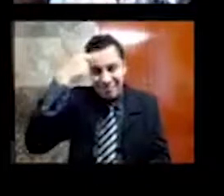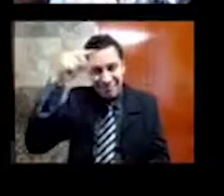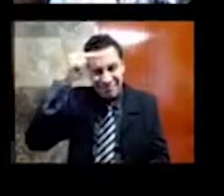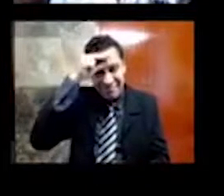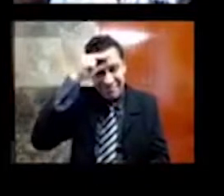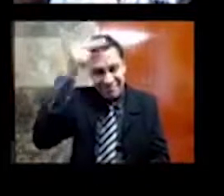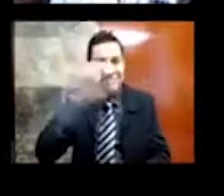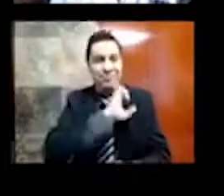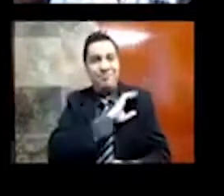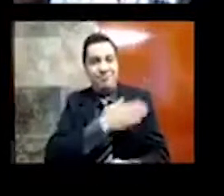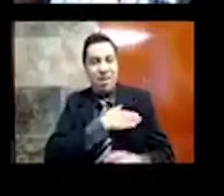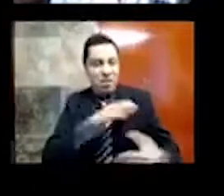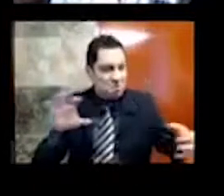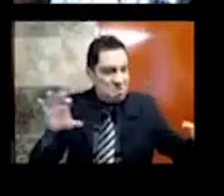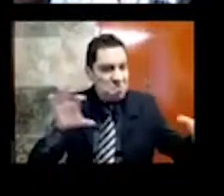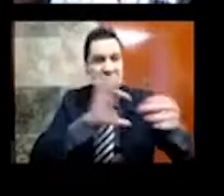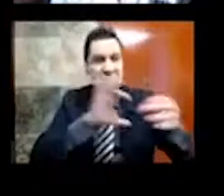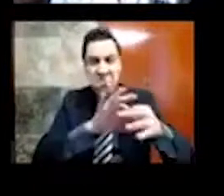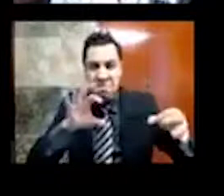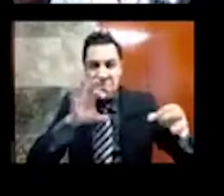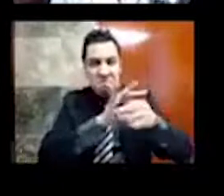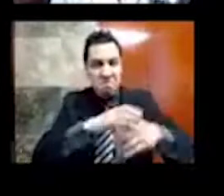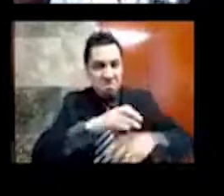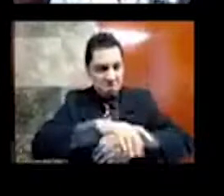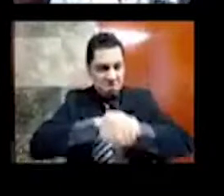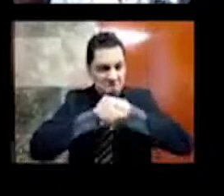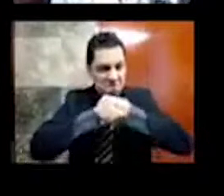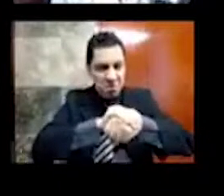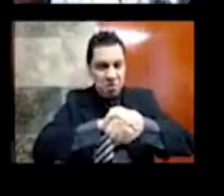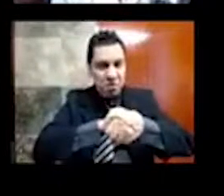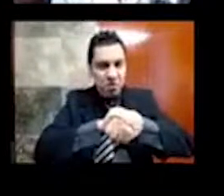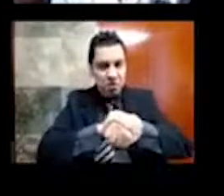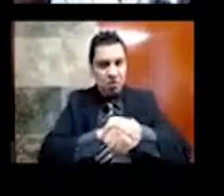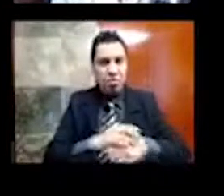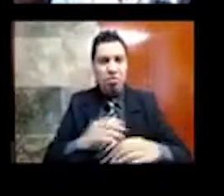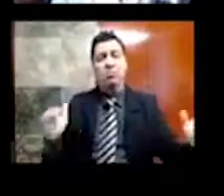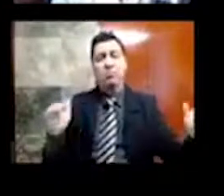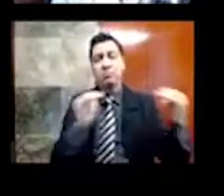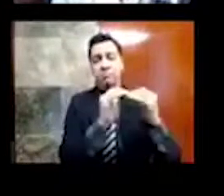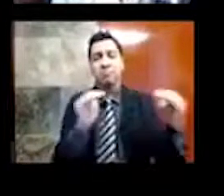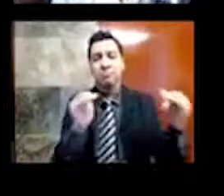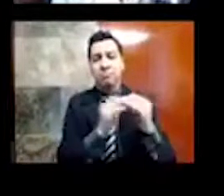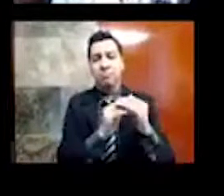Tlaxcala con Puebla y protestan, y finalmente se separan, porque no, dicen, no